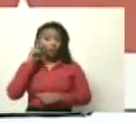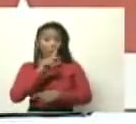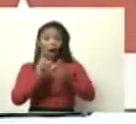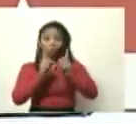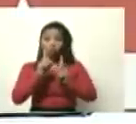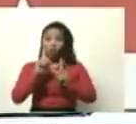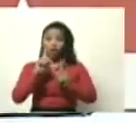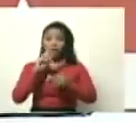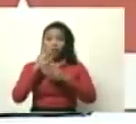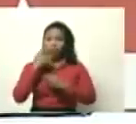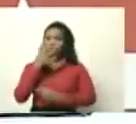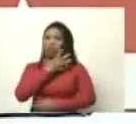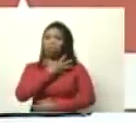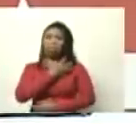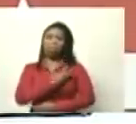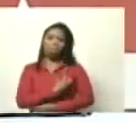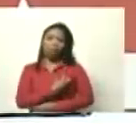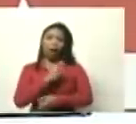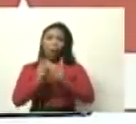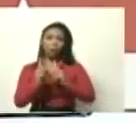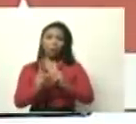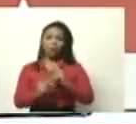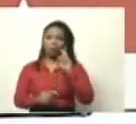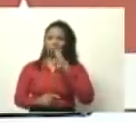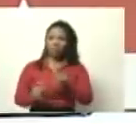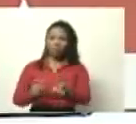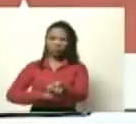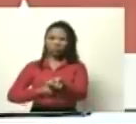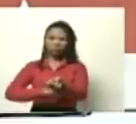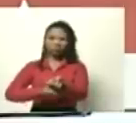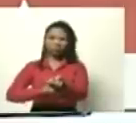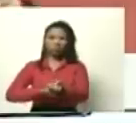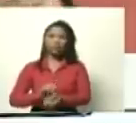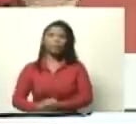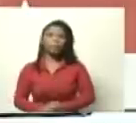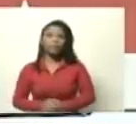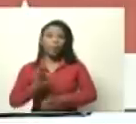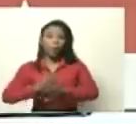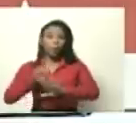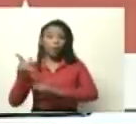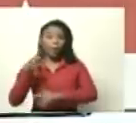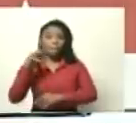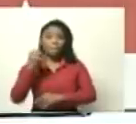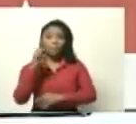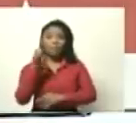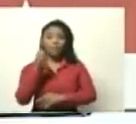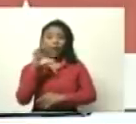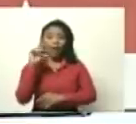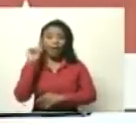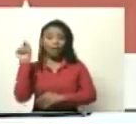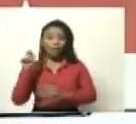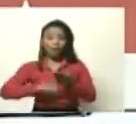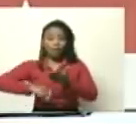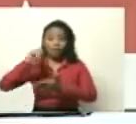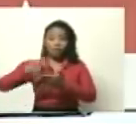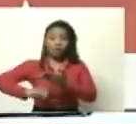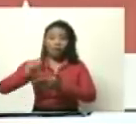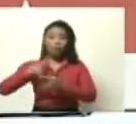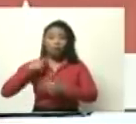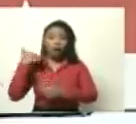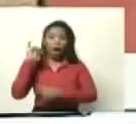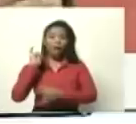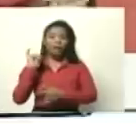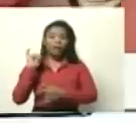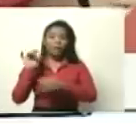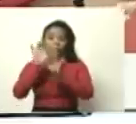Que se ponen tristes, ¿eh, Pedro? Que se les da rabia. Porque Miguel Cabrera, yo también tengo un bate firmado por Miguel Cabrera.